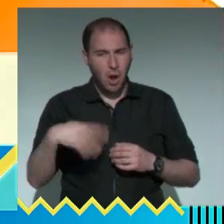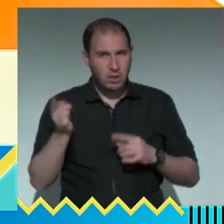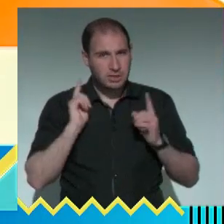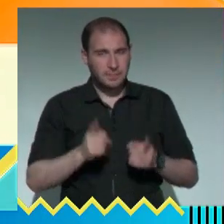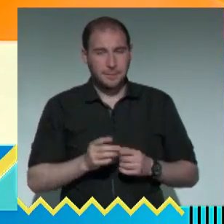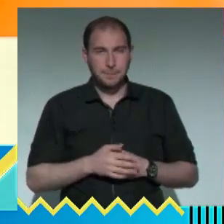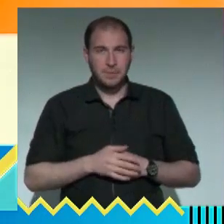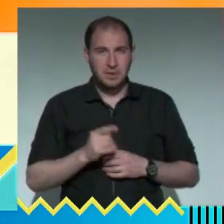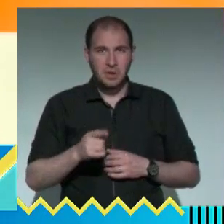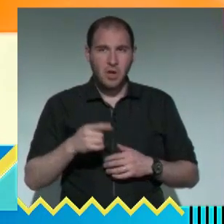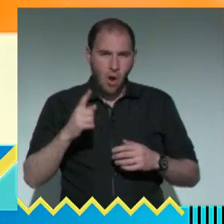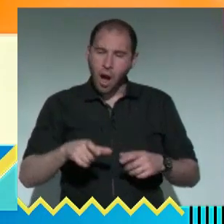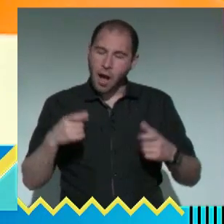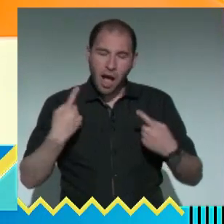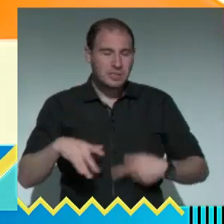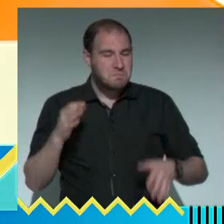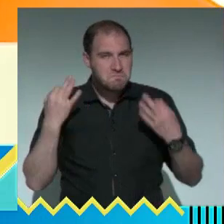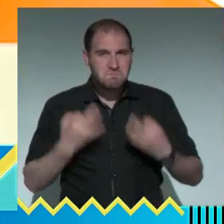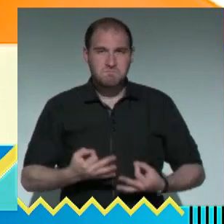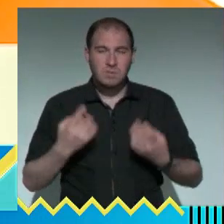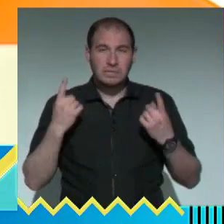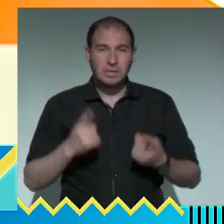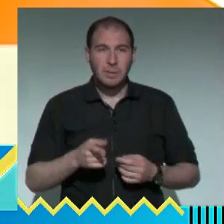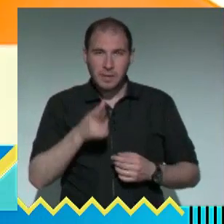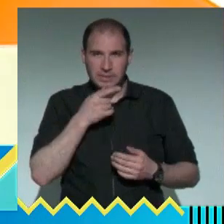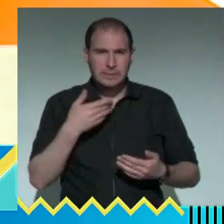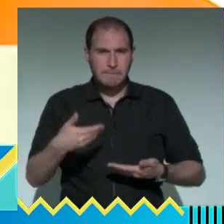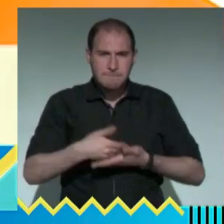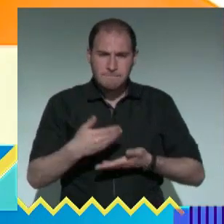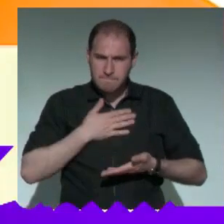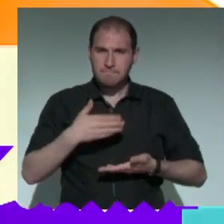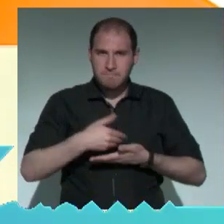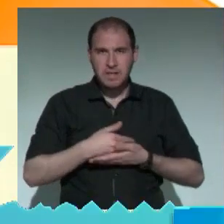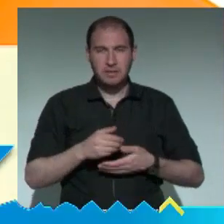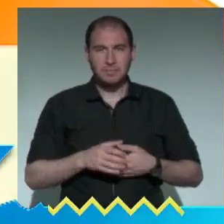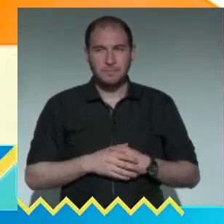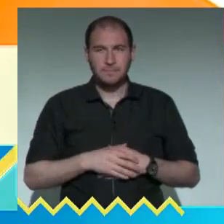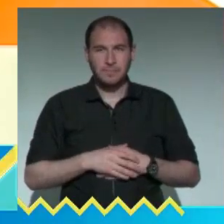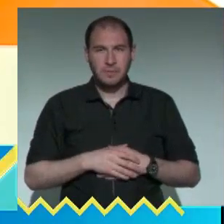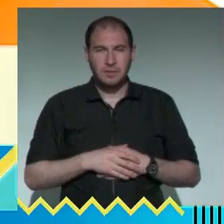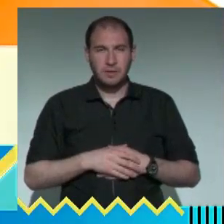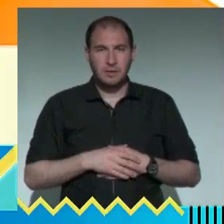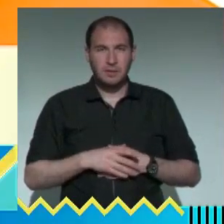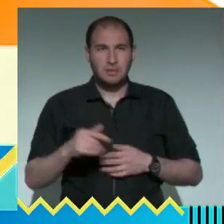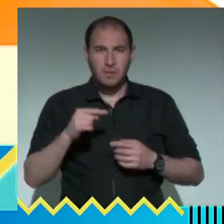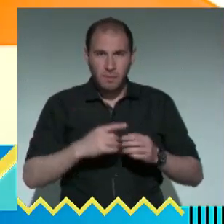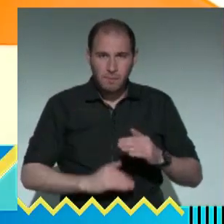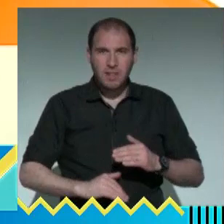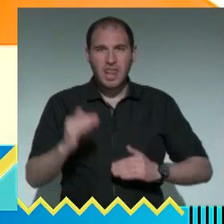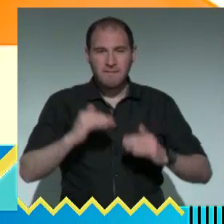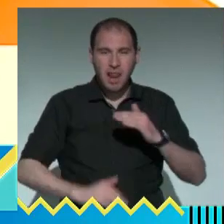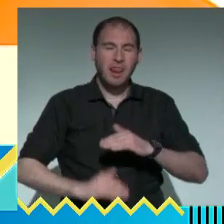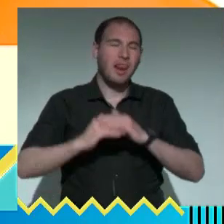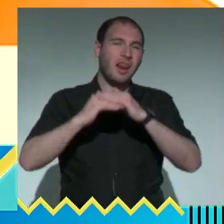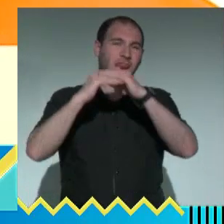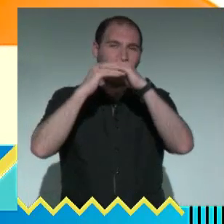personas que son muy buenas en lo que hacen y al mismo tiempo son como muy exigentes con ellos mismos y como que elevan la vara muy